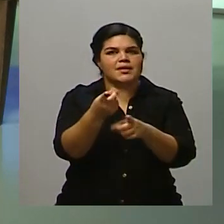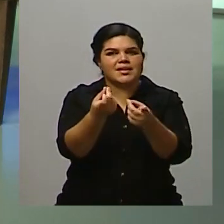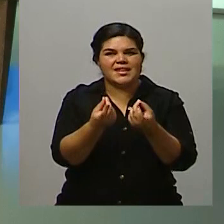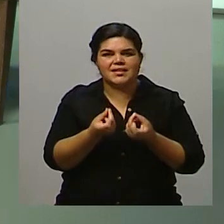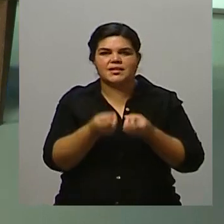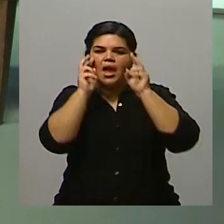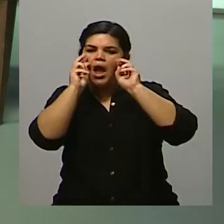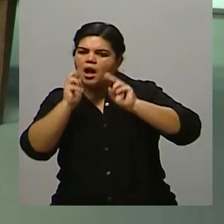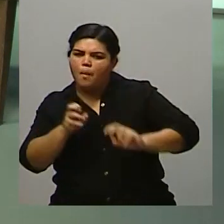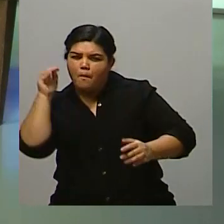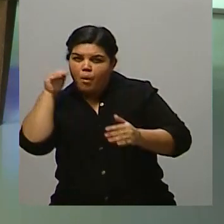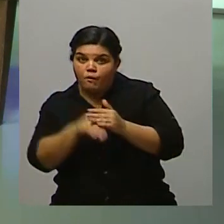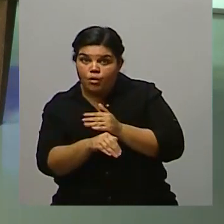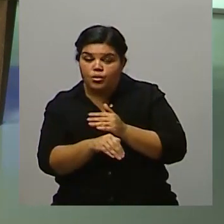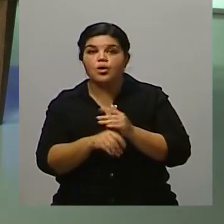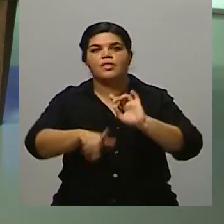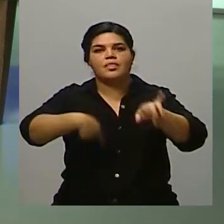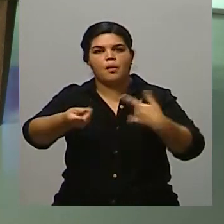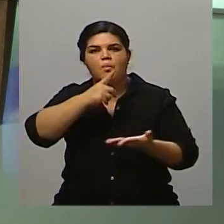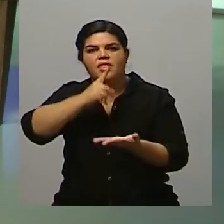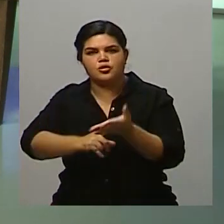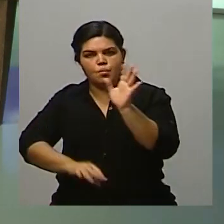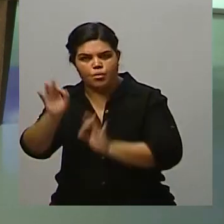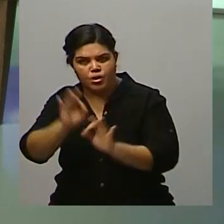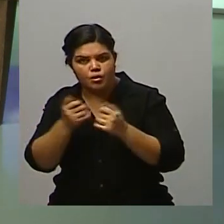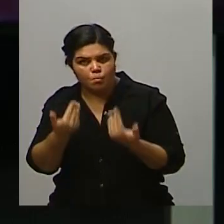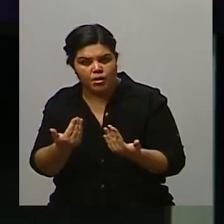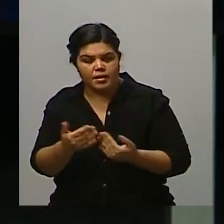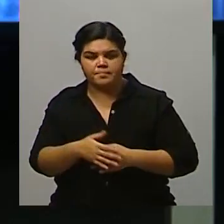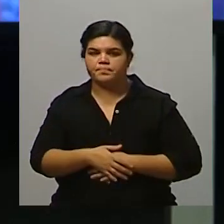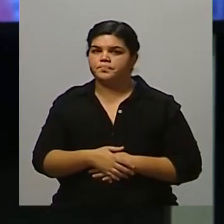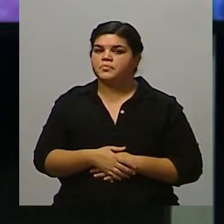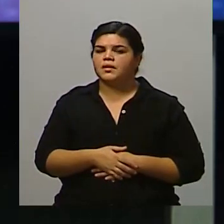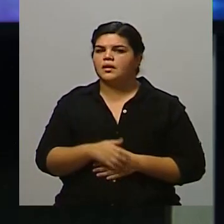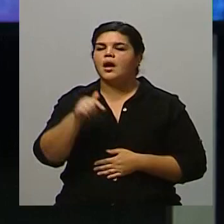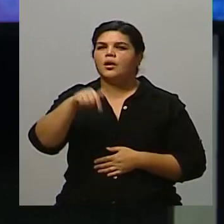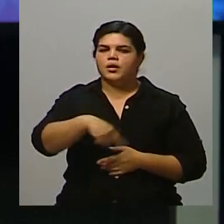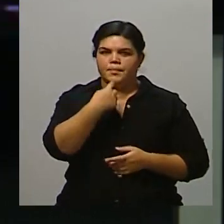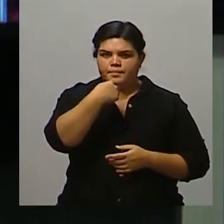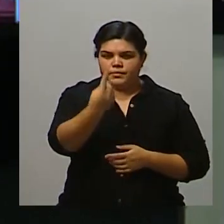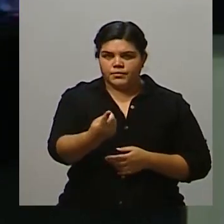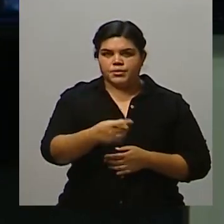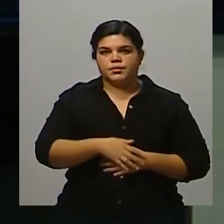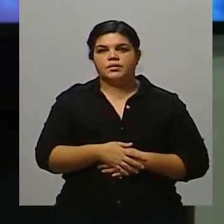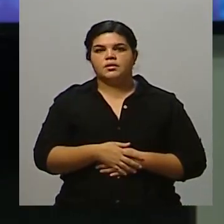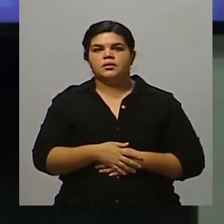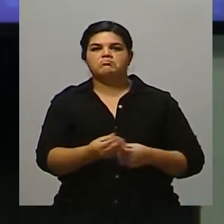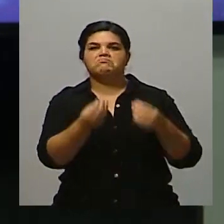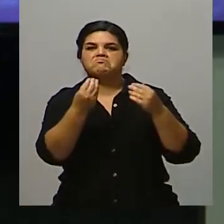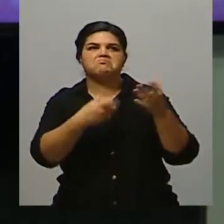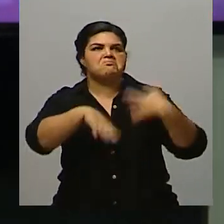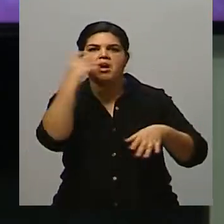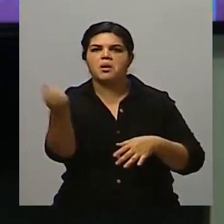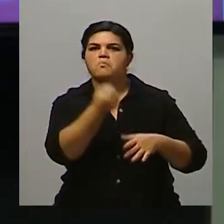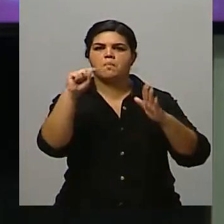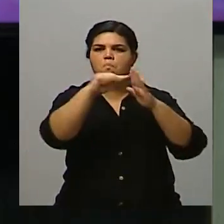habla de proyectos, ¿qué es lo que se tiene en cuenta y cuáles son las prioridades? Digo, pensando en que se me ocurre pensar que el objetivo